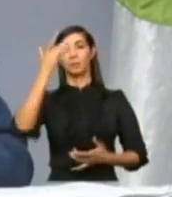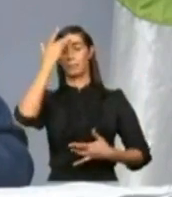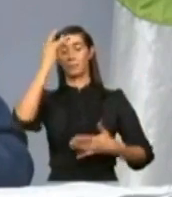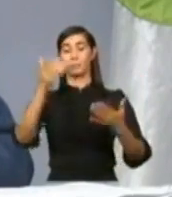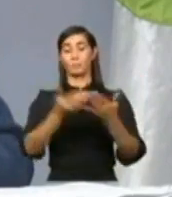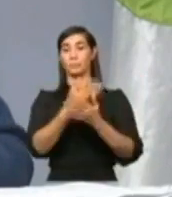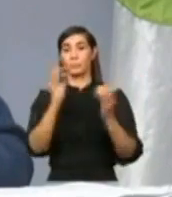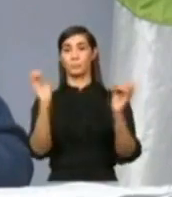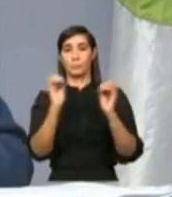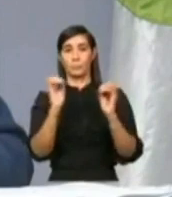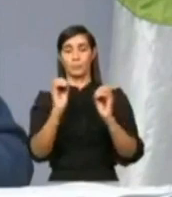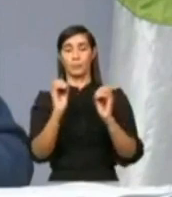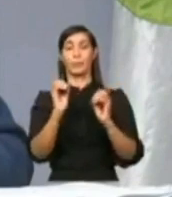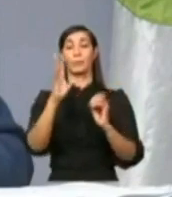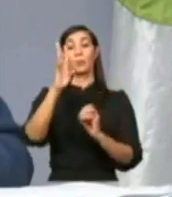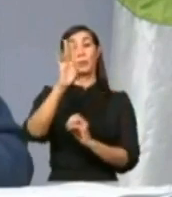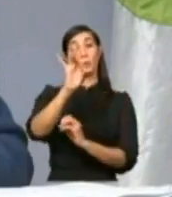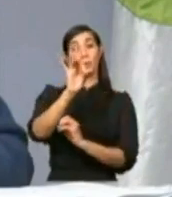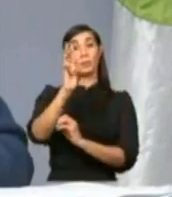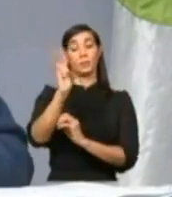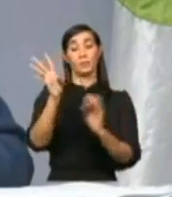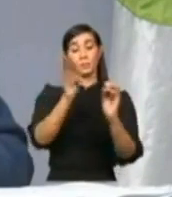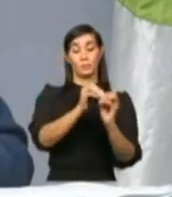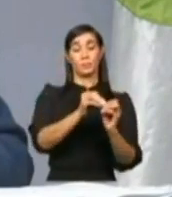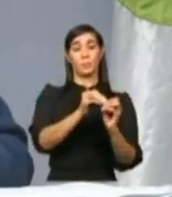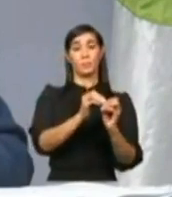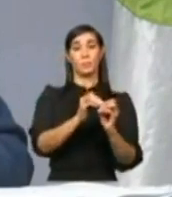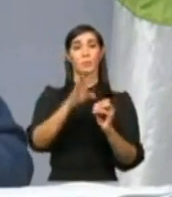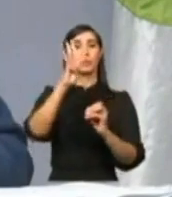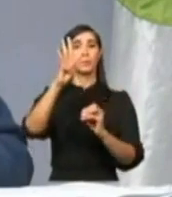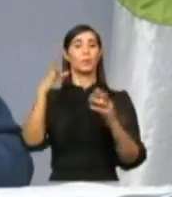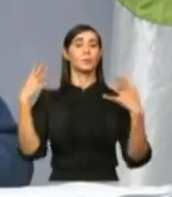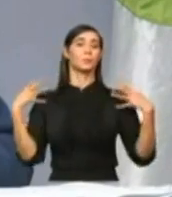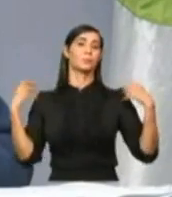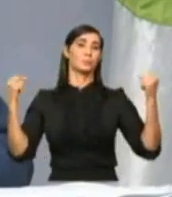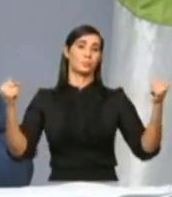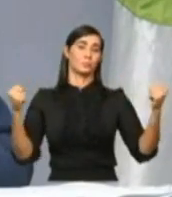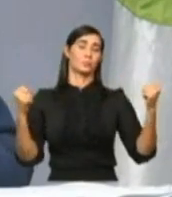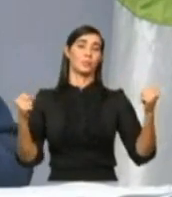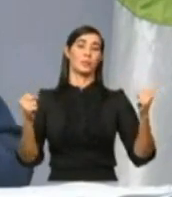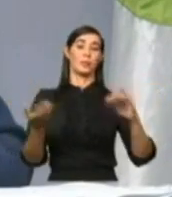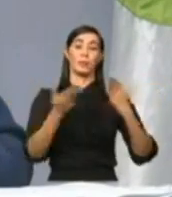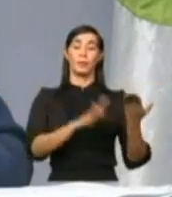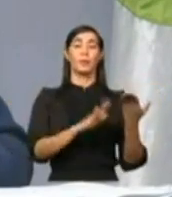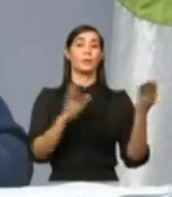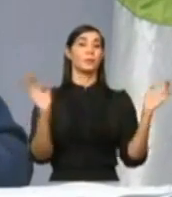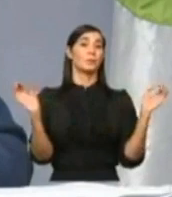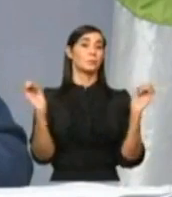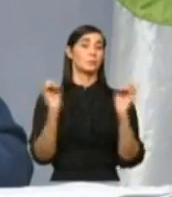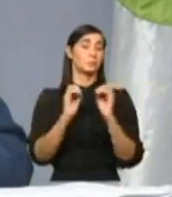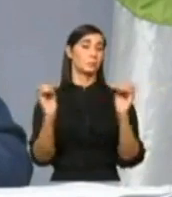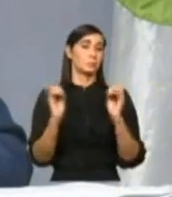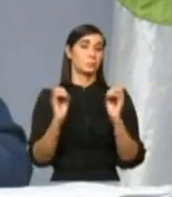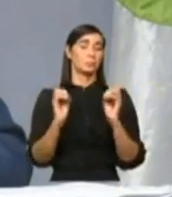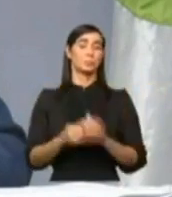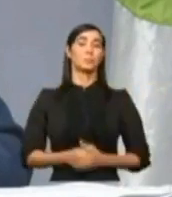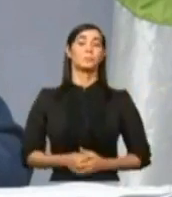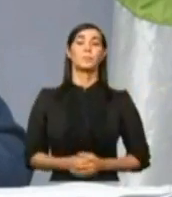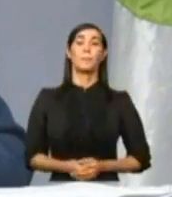nuevos, 86 acumulados, 4 recuperados, 0 casos de fallecimientos